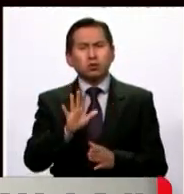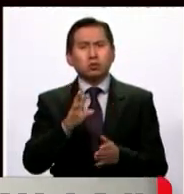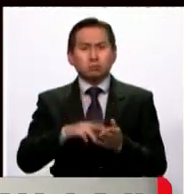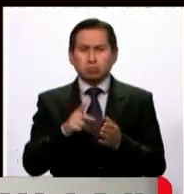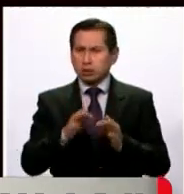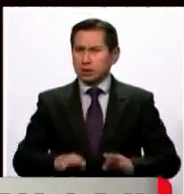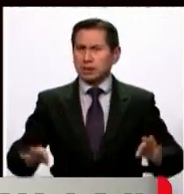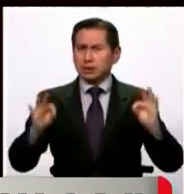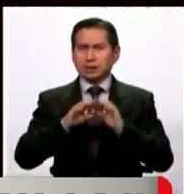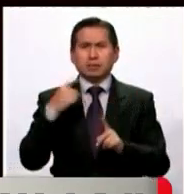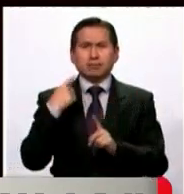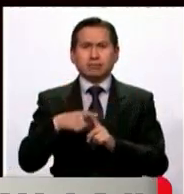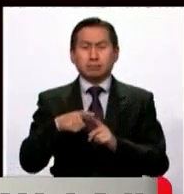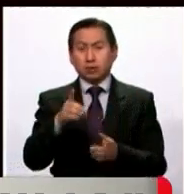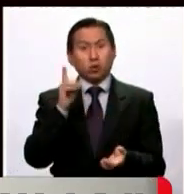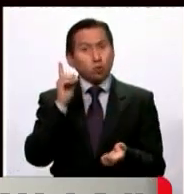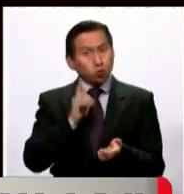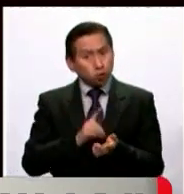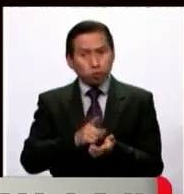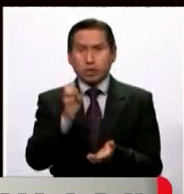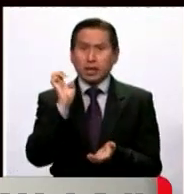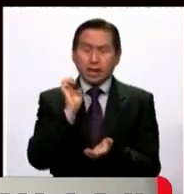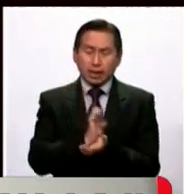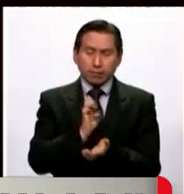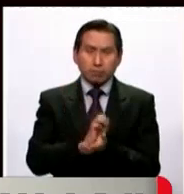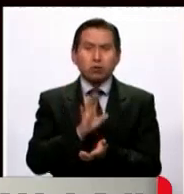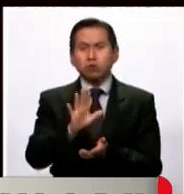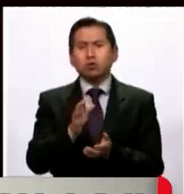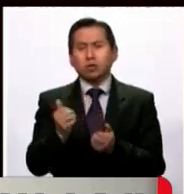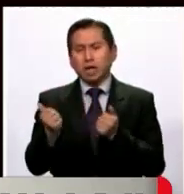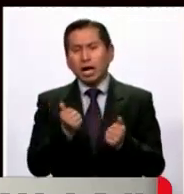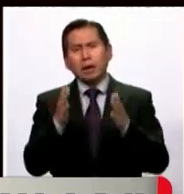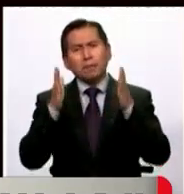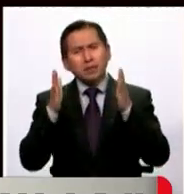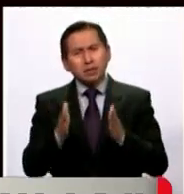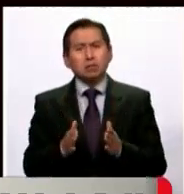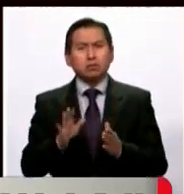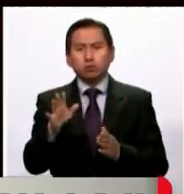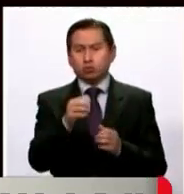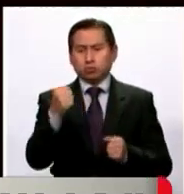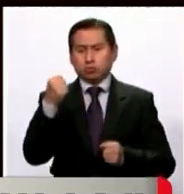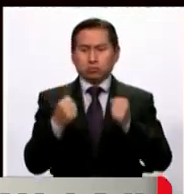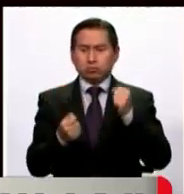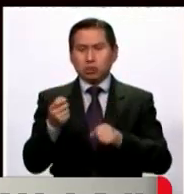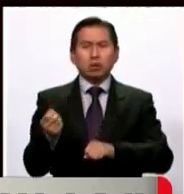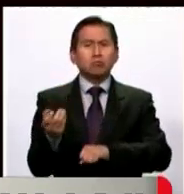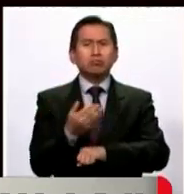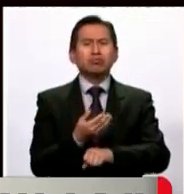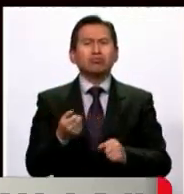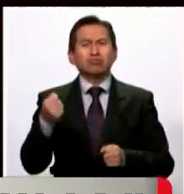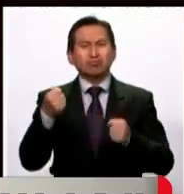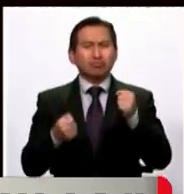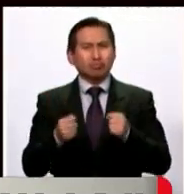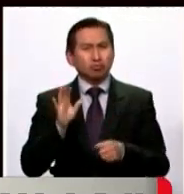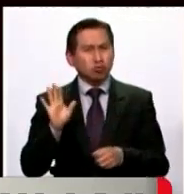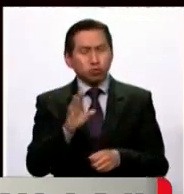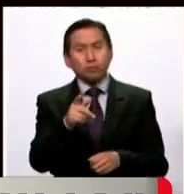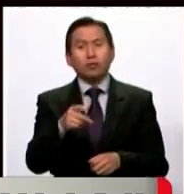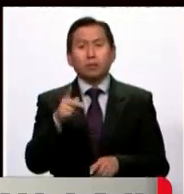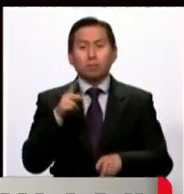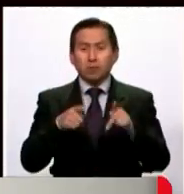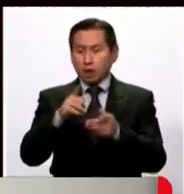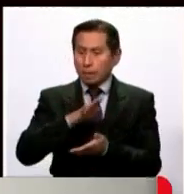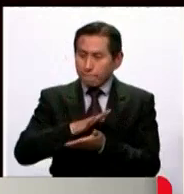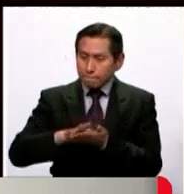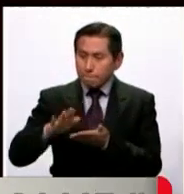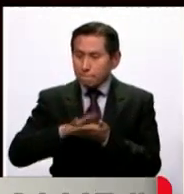heroico. Médicos, enfermeras, administrativos, conductores de ambulancias, personal de